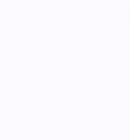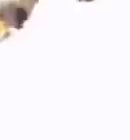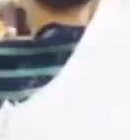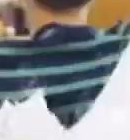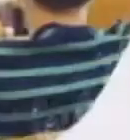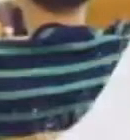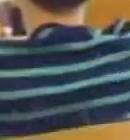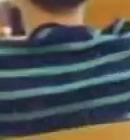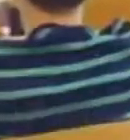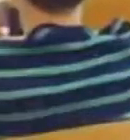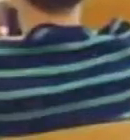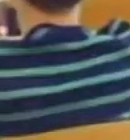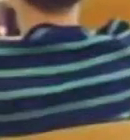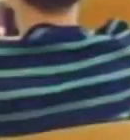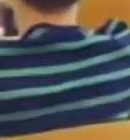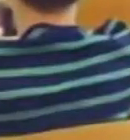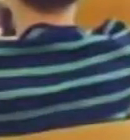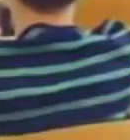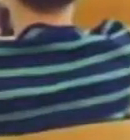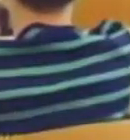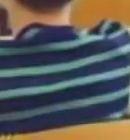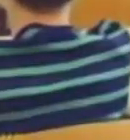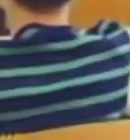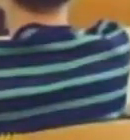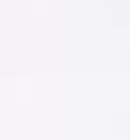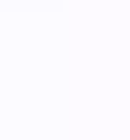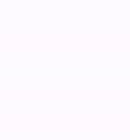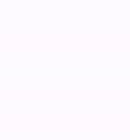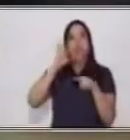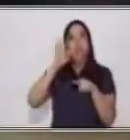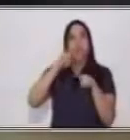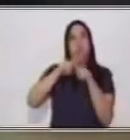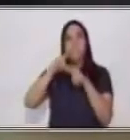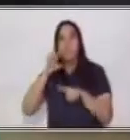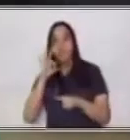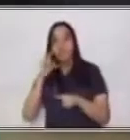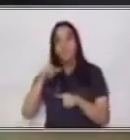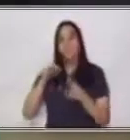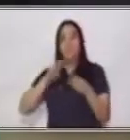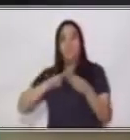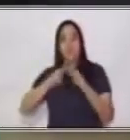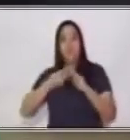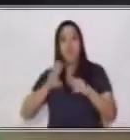A continuación, Matemática Quinto Diversificado.